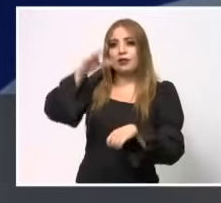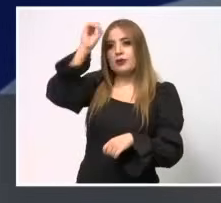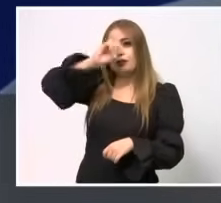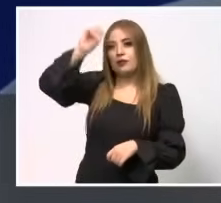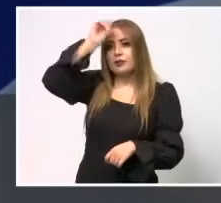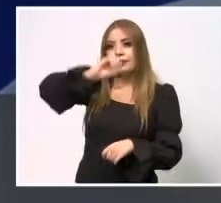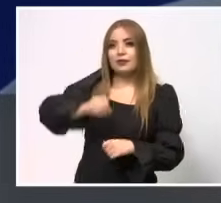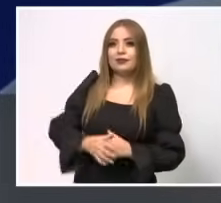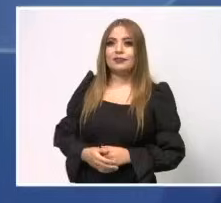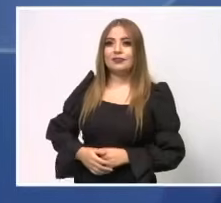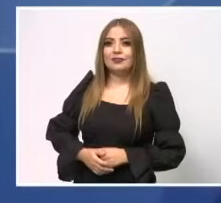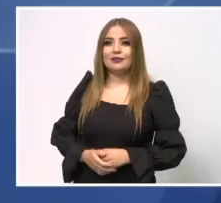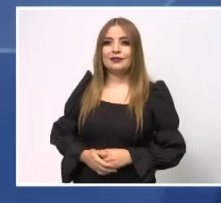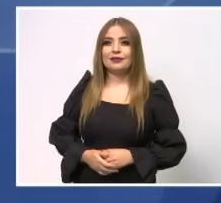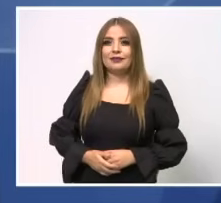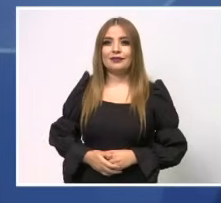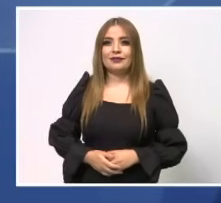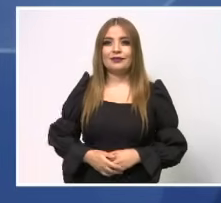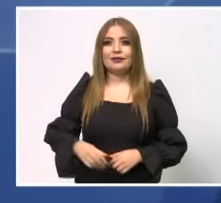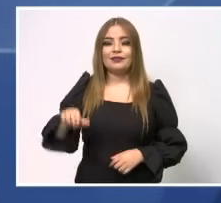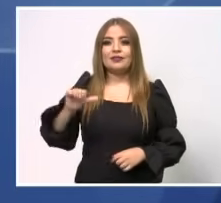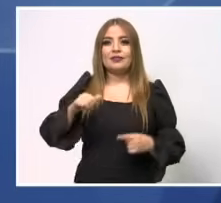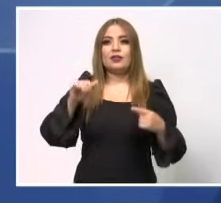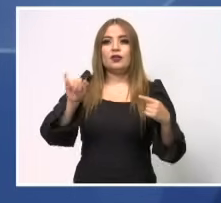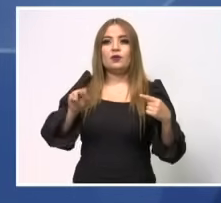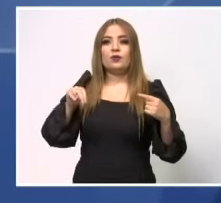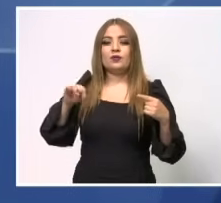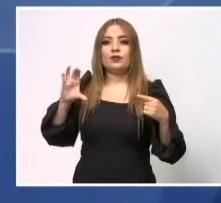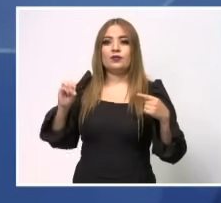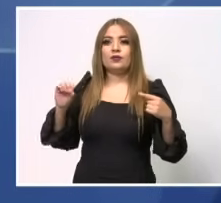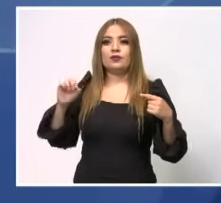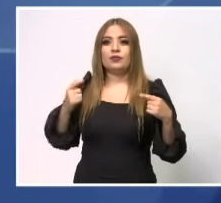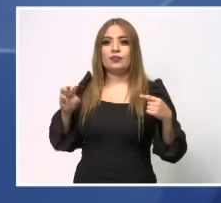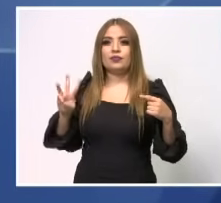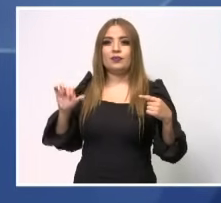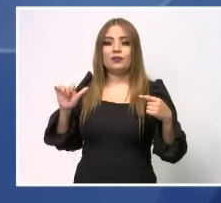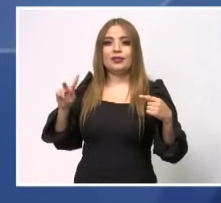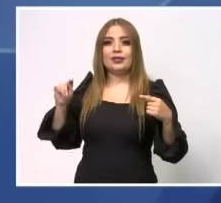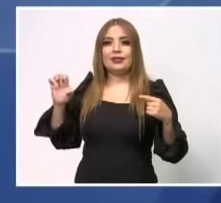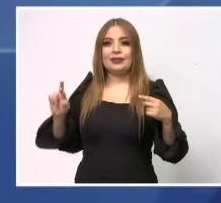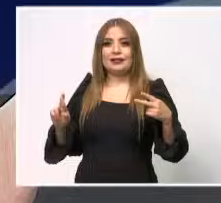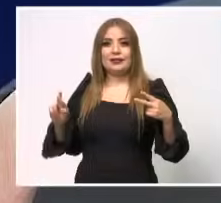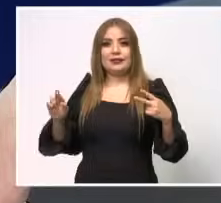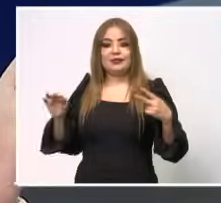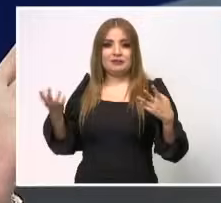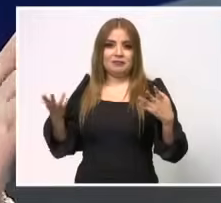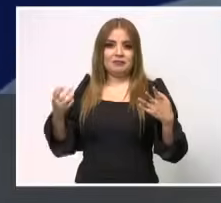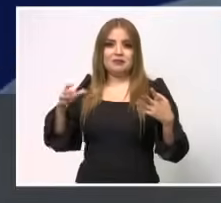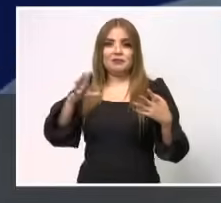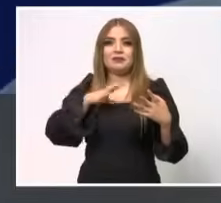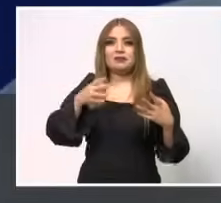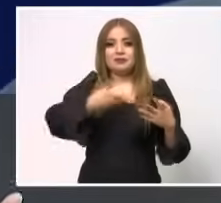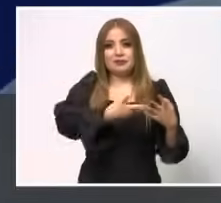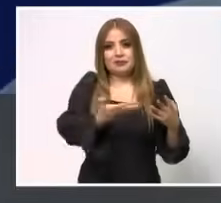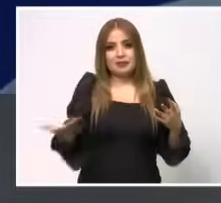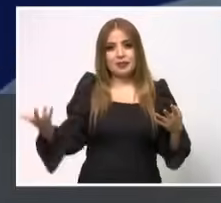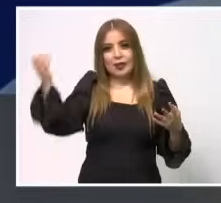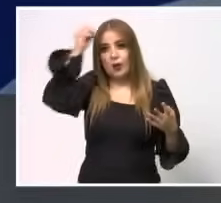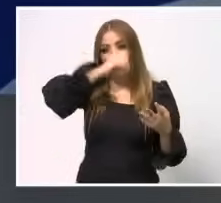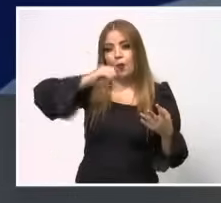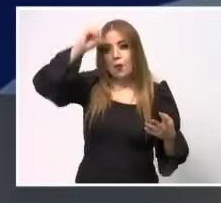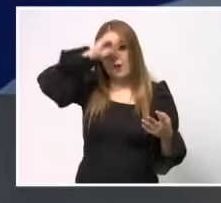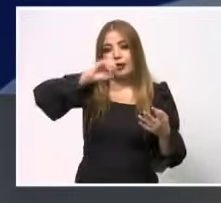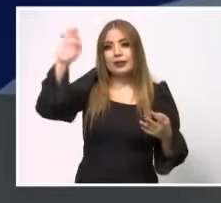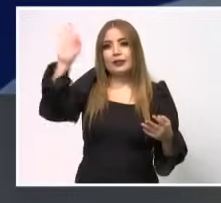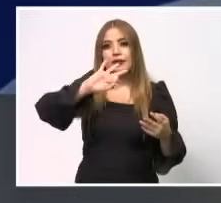pasa contigo hoynco Walter Jiménez y Raymundo Carrillo van a tener más asunto